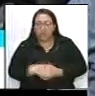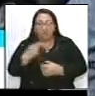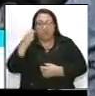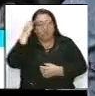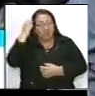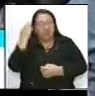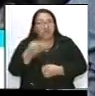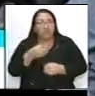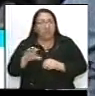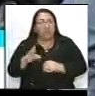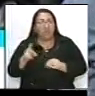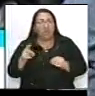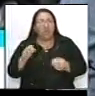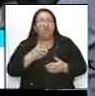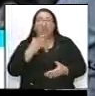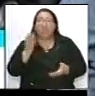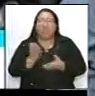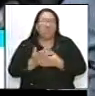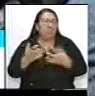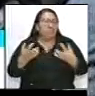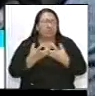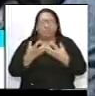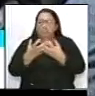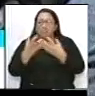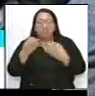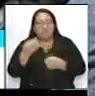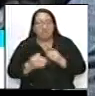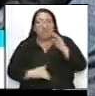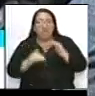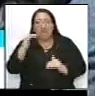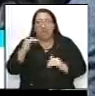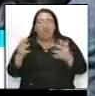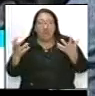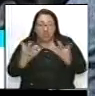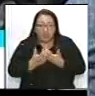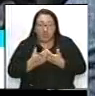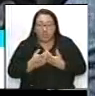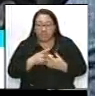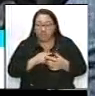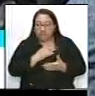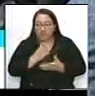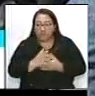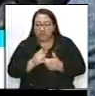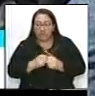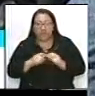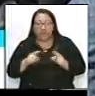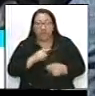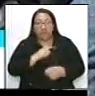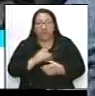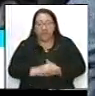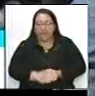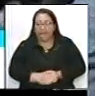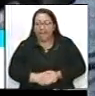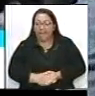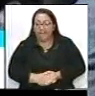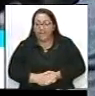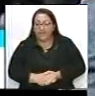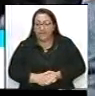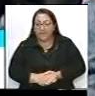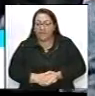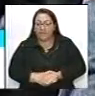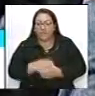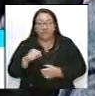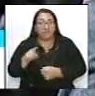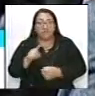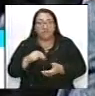siempre va a haber crispaciones, va a haber altibajos, va a haber consenso en situaciones con los diferentes poderes. Pero eso no quita que